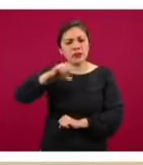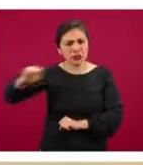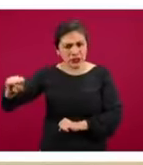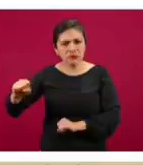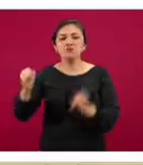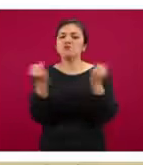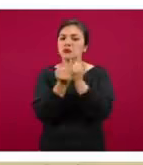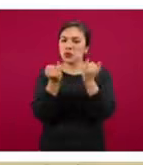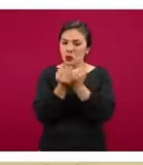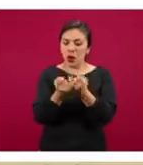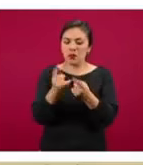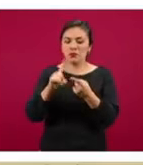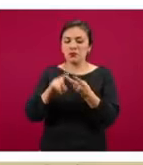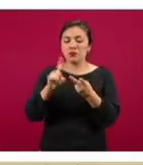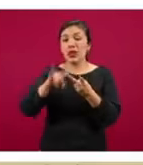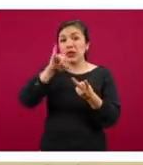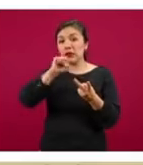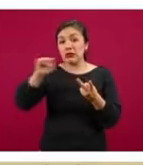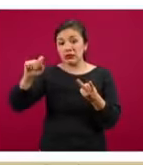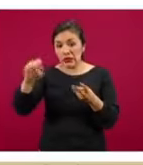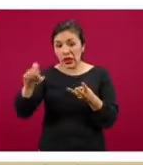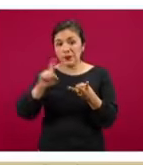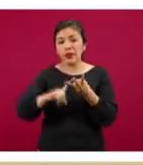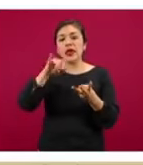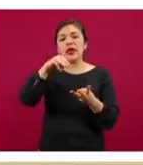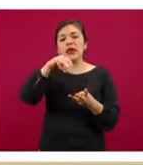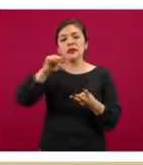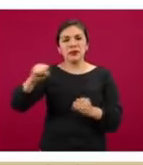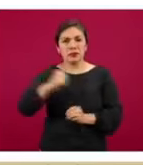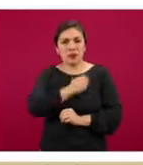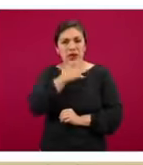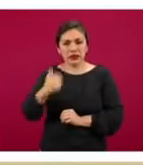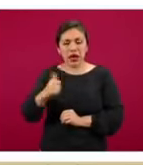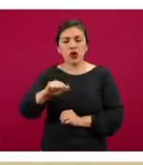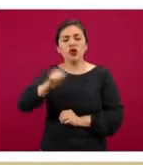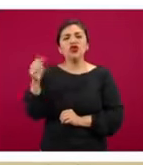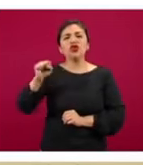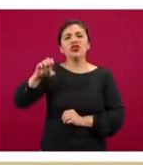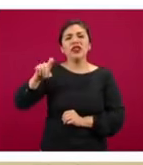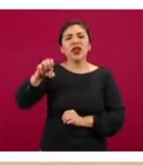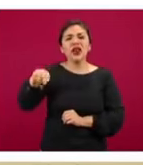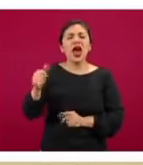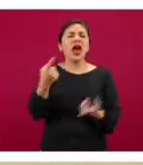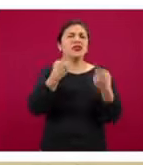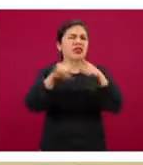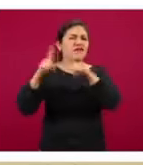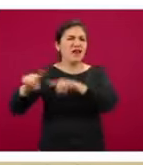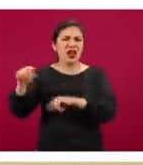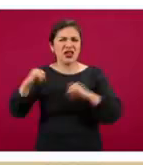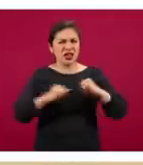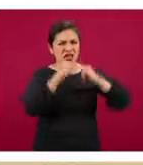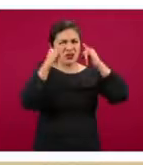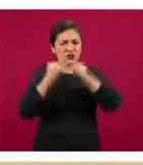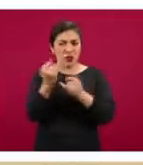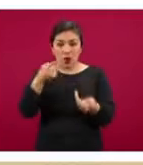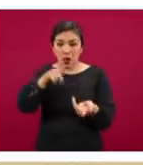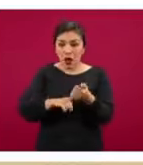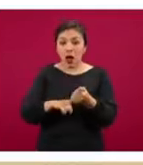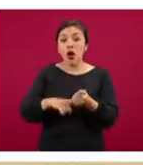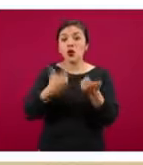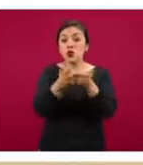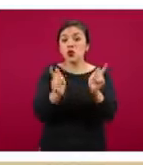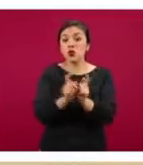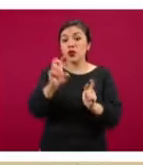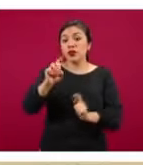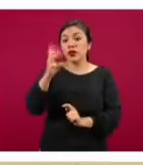Seguro Social, el ISSSTE, el IMSS Bienestar, la SEDENA y otras instituciones en este grupo de 33 también